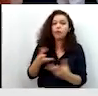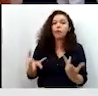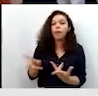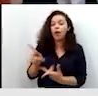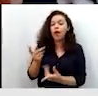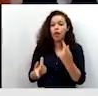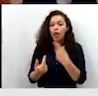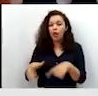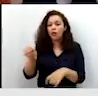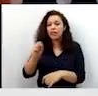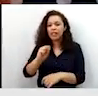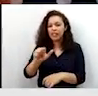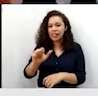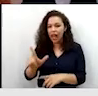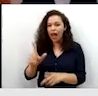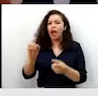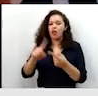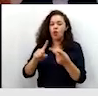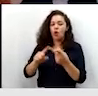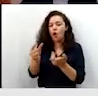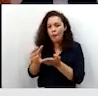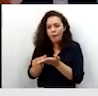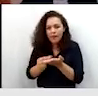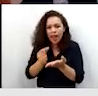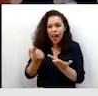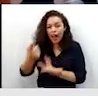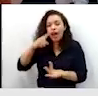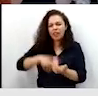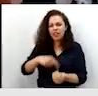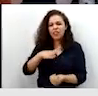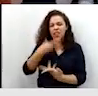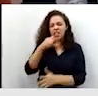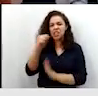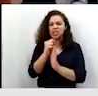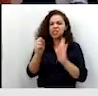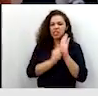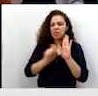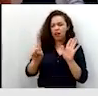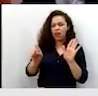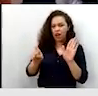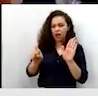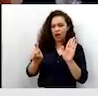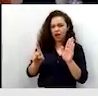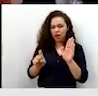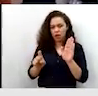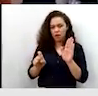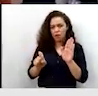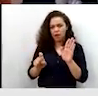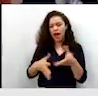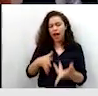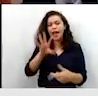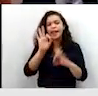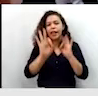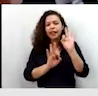o minerales que están presentes de esto que deberían de estar. Sistema de agua se encarga de dar un tratamiento a